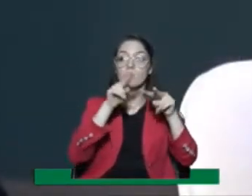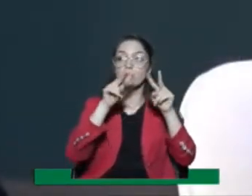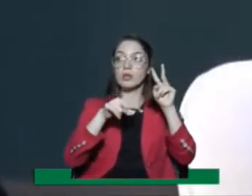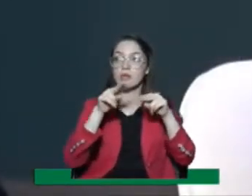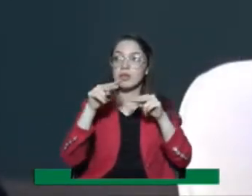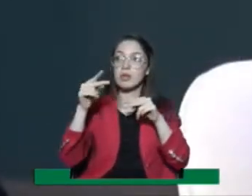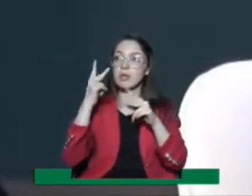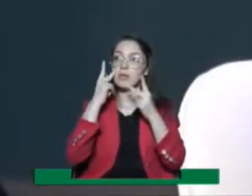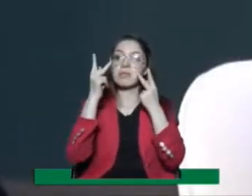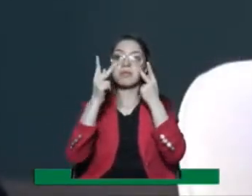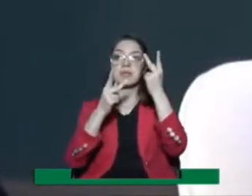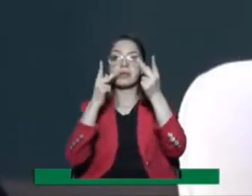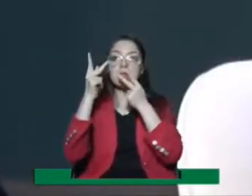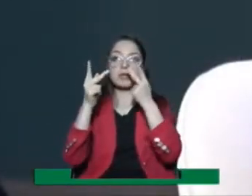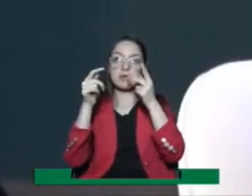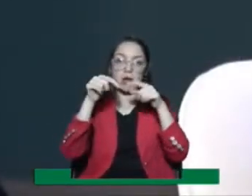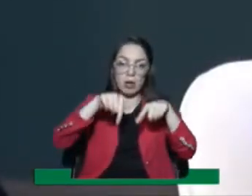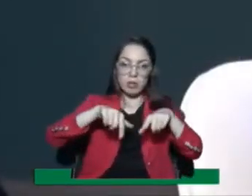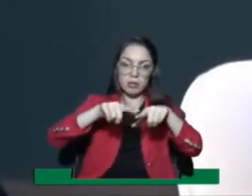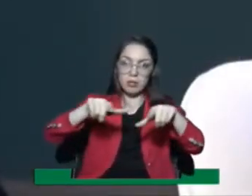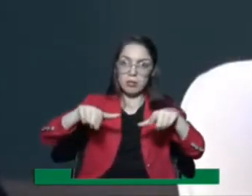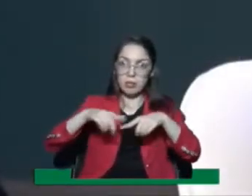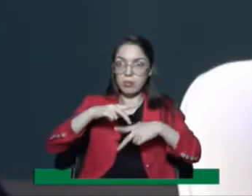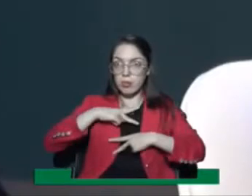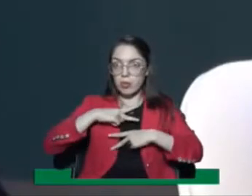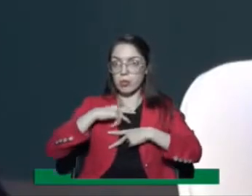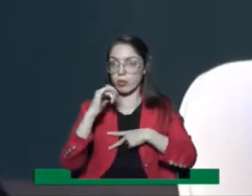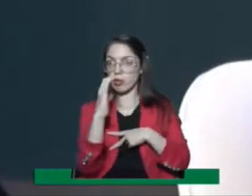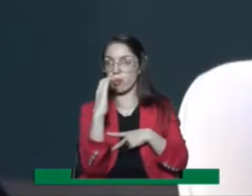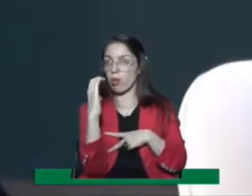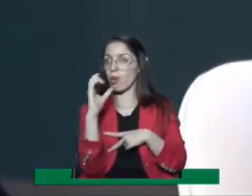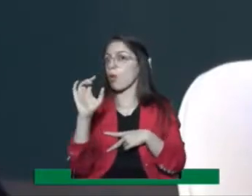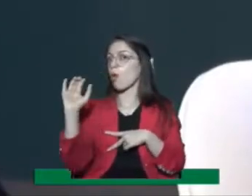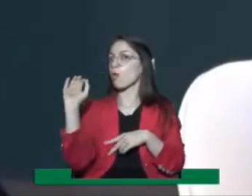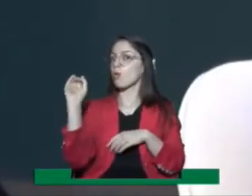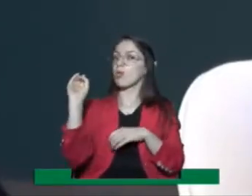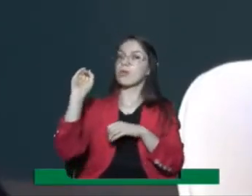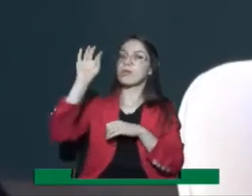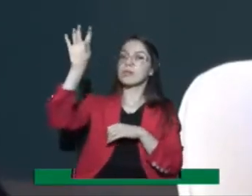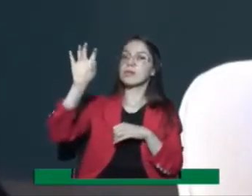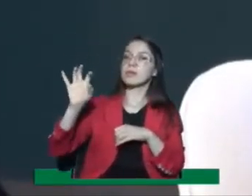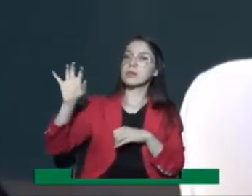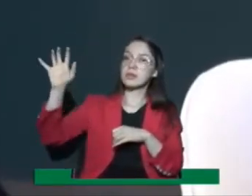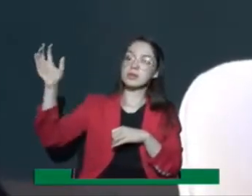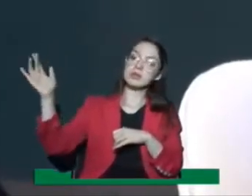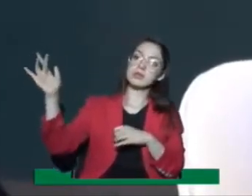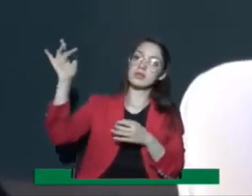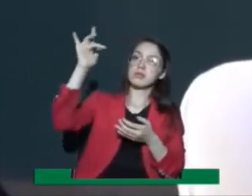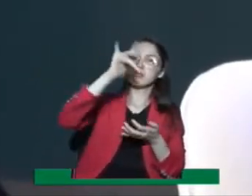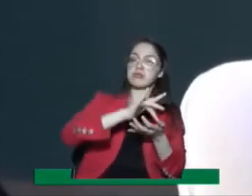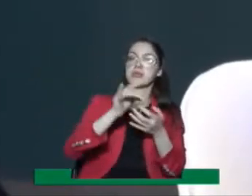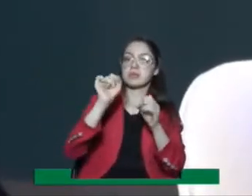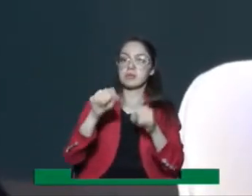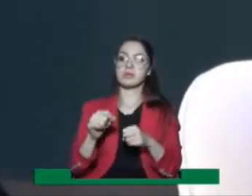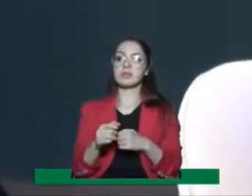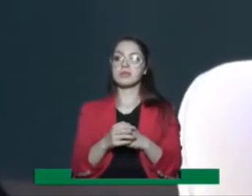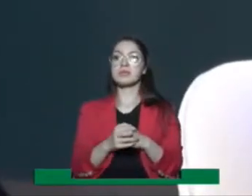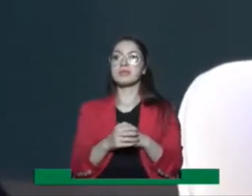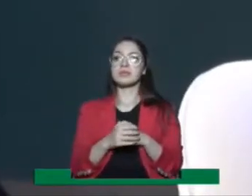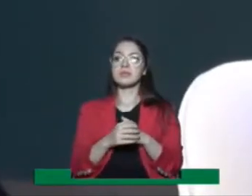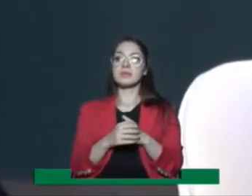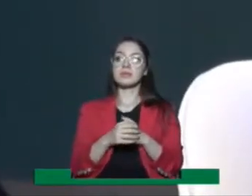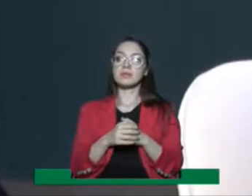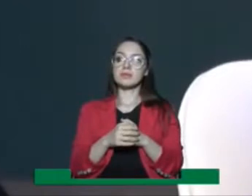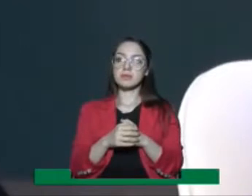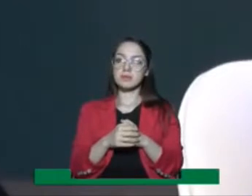visitantes tanto locales como extranjeros y así tenemos pues como muchas experiencias en el territorio cosas